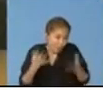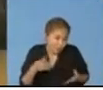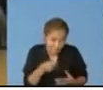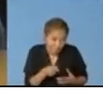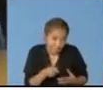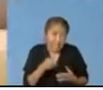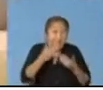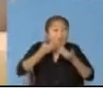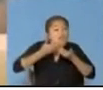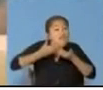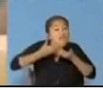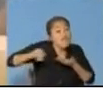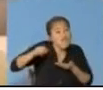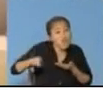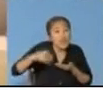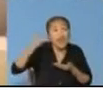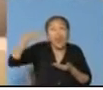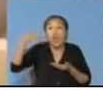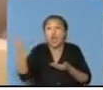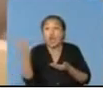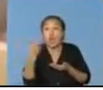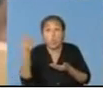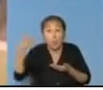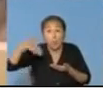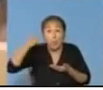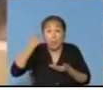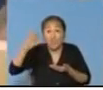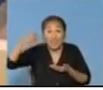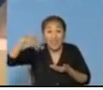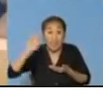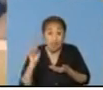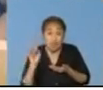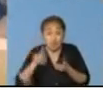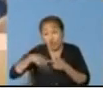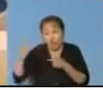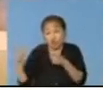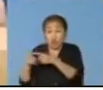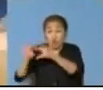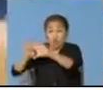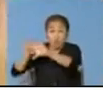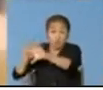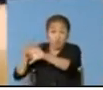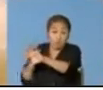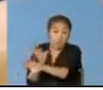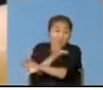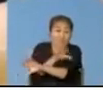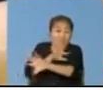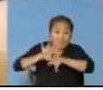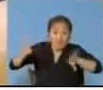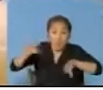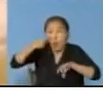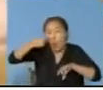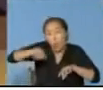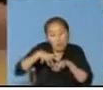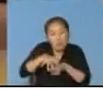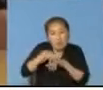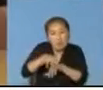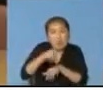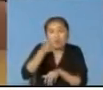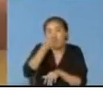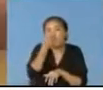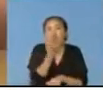independientes. Y dejaron afuera a los moyanistas y a los barrionuevistas, que tampoco están juntos entre sí, sobre todo después de la